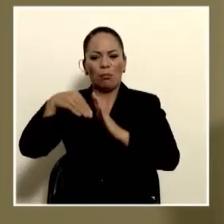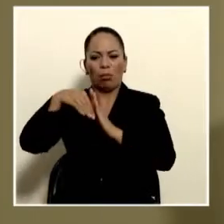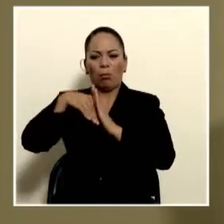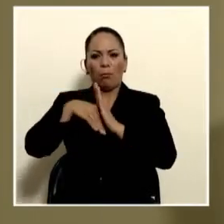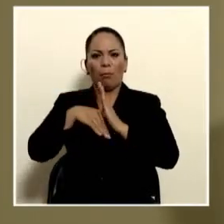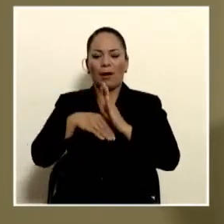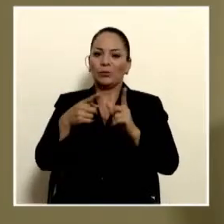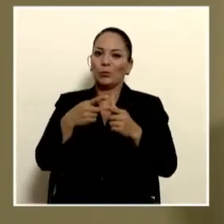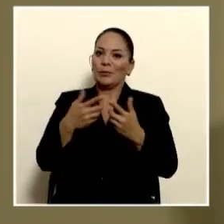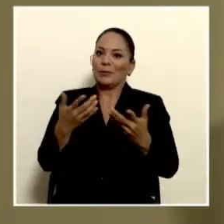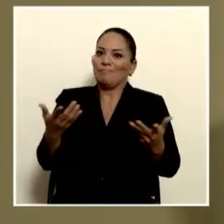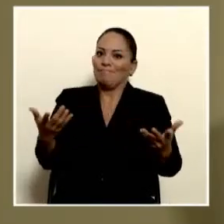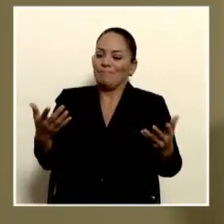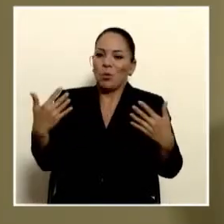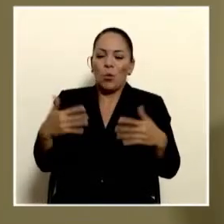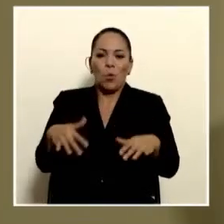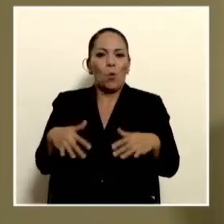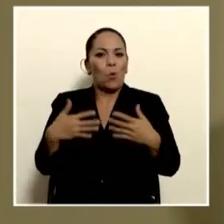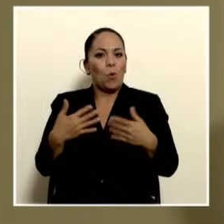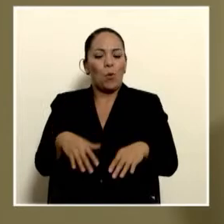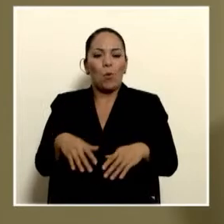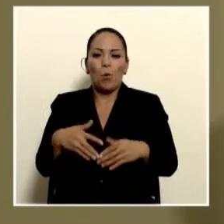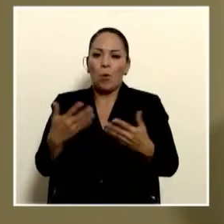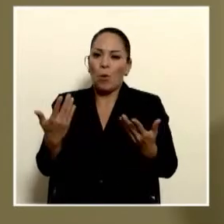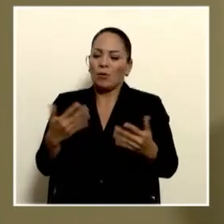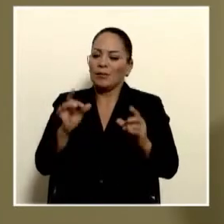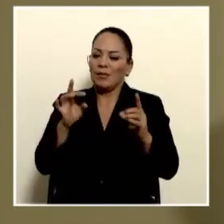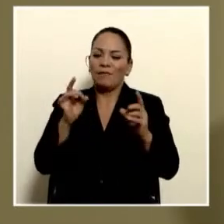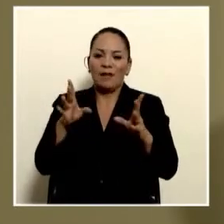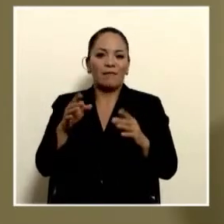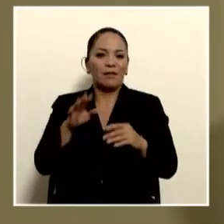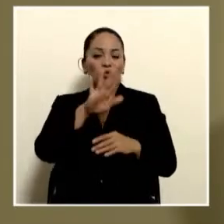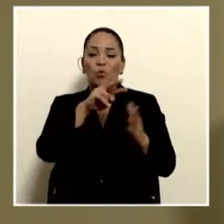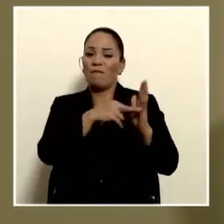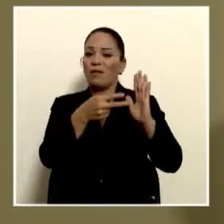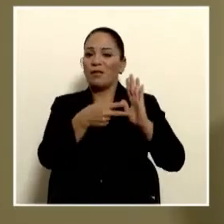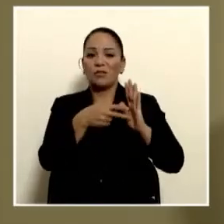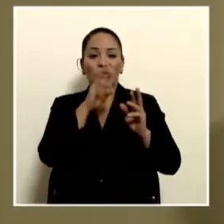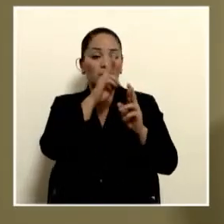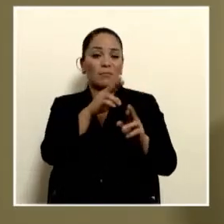qué fregado esa definición de respeto. No es la mía.